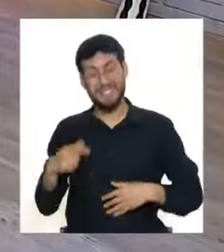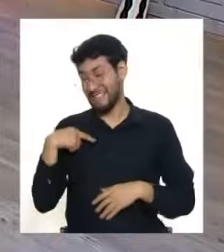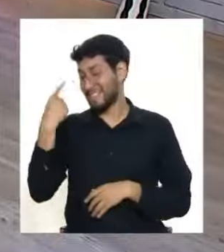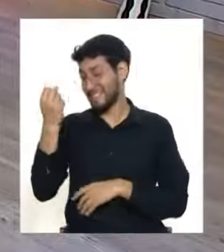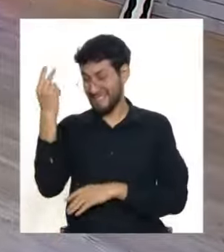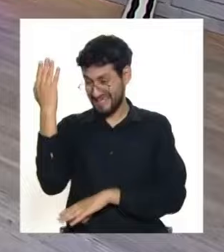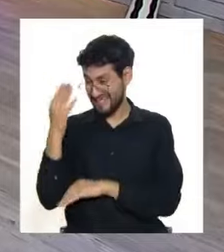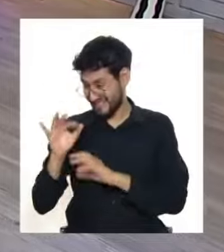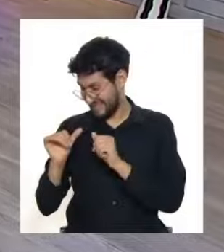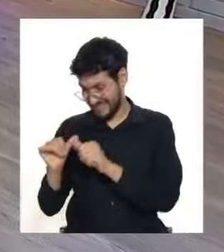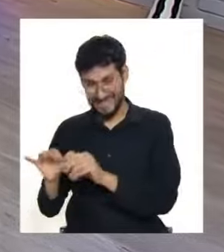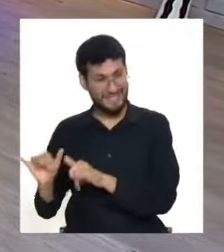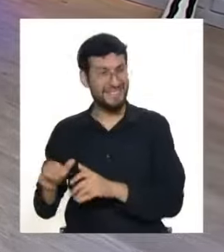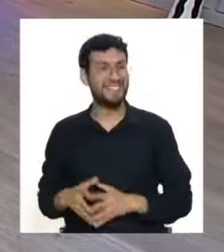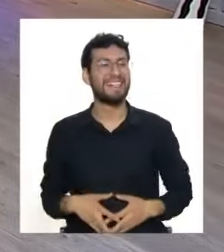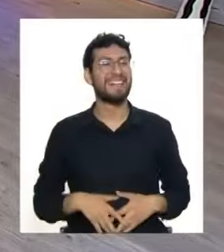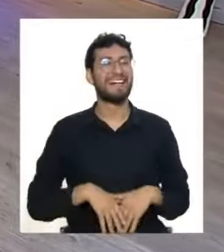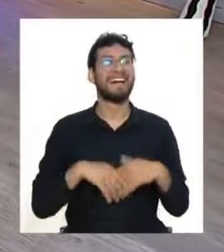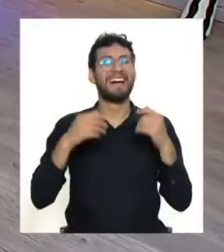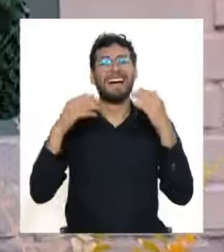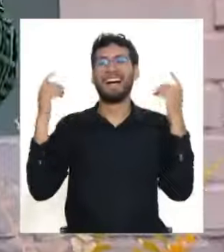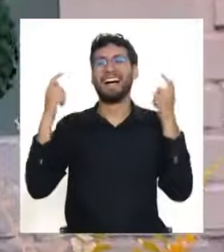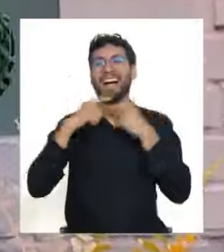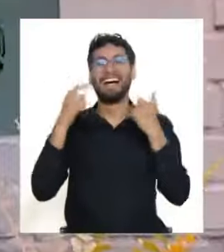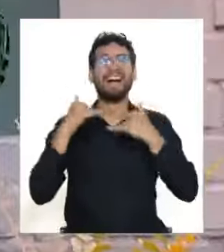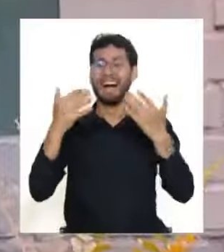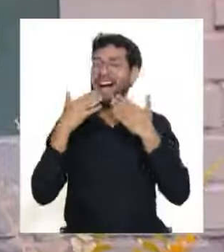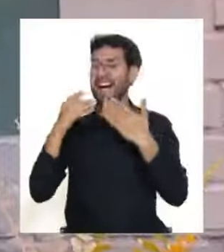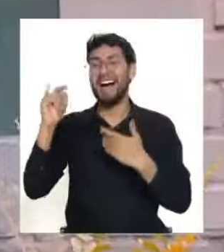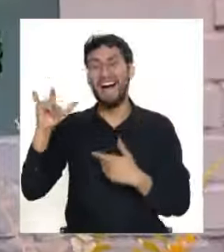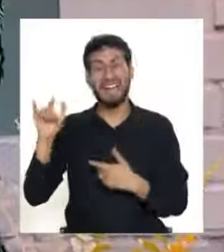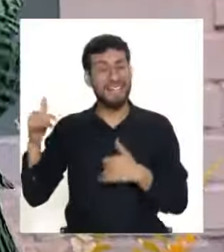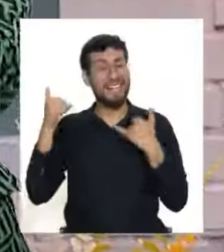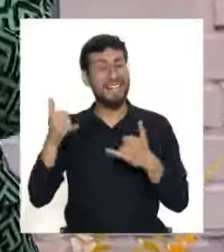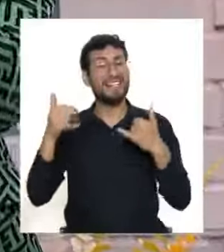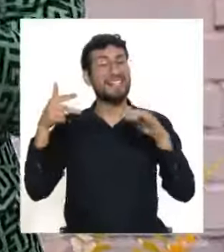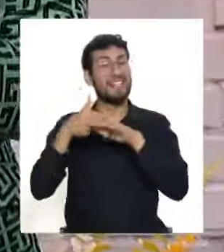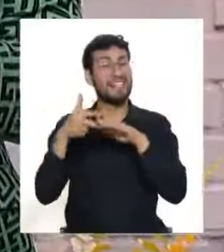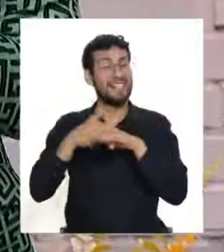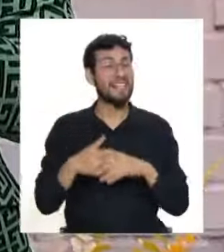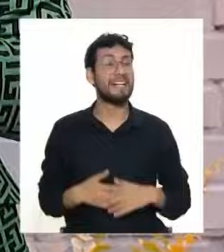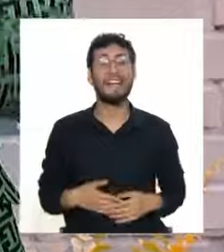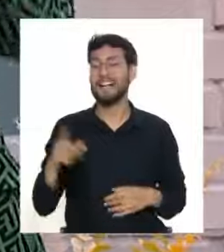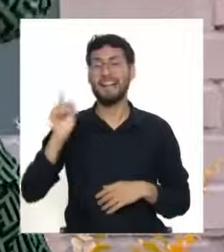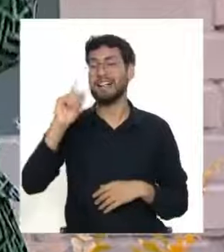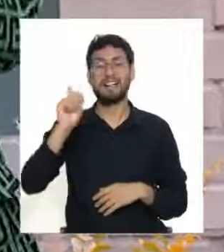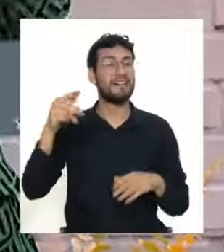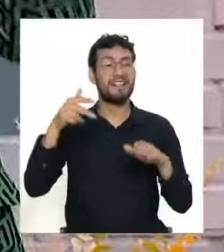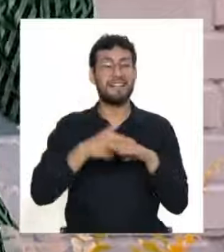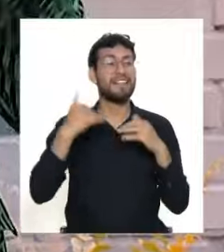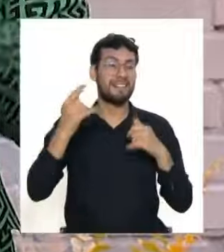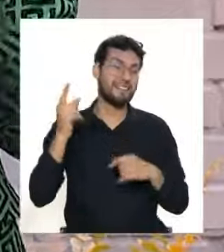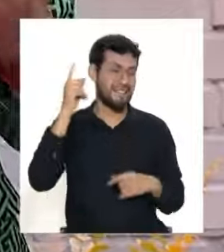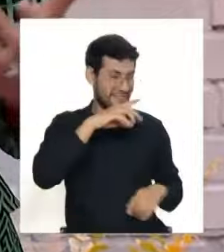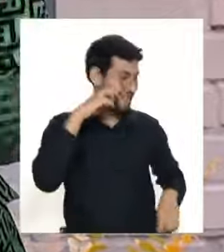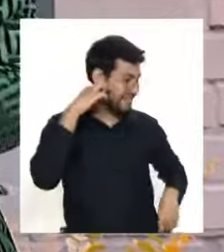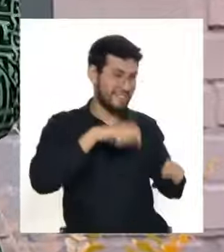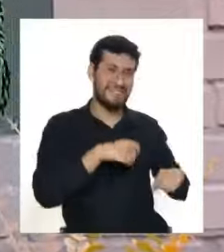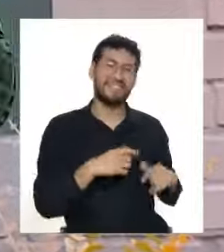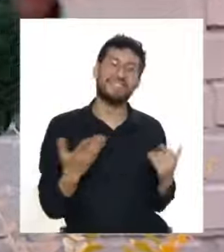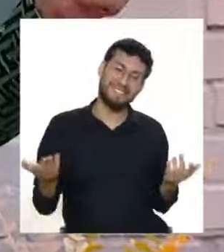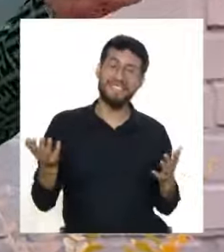12. Tranquila, Aranza. Muchas gracias, Tali. Un aplauso para Tali. Nos vamos a la pausa. No, nos vamos a la pausa. Nos vamos donde piso. Sí,